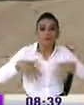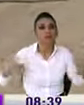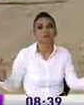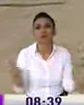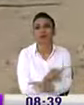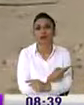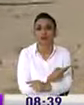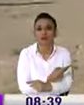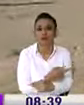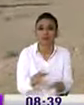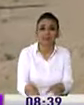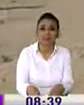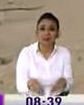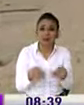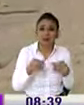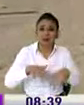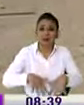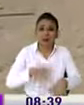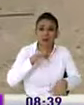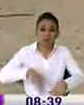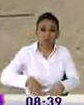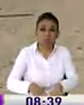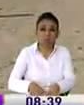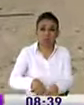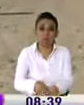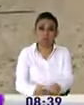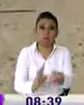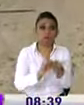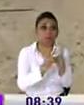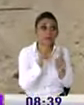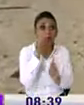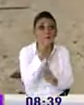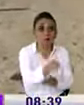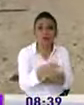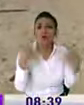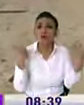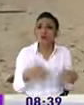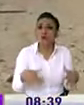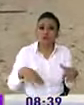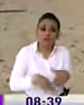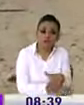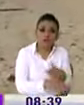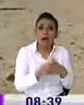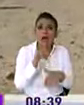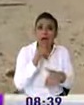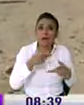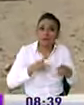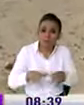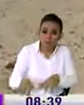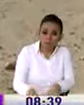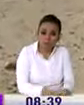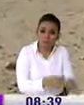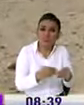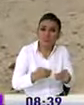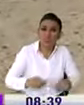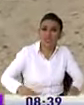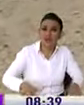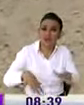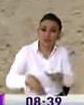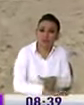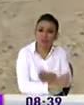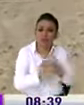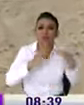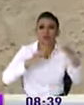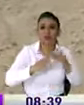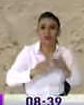viene todita la tierra, igual lleva para abajo a los vecinos y abajo le entra hasta la casa la agua con la tierra que lleva